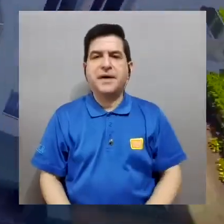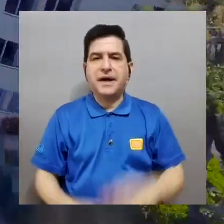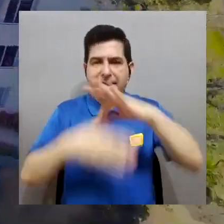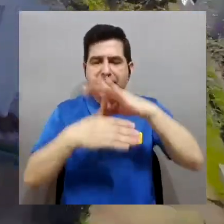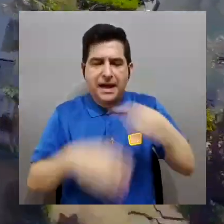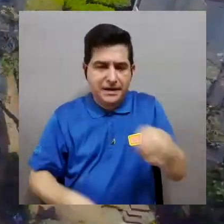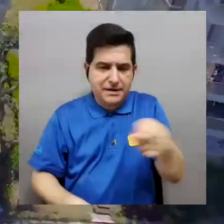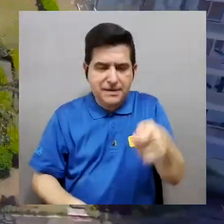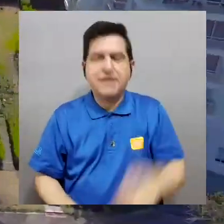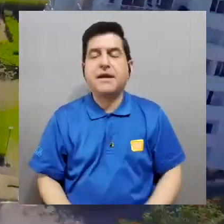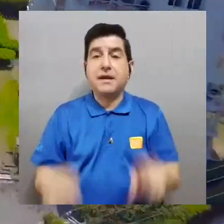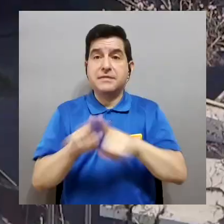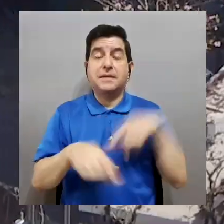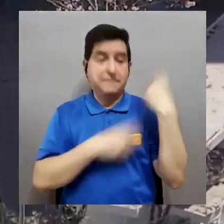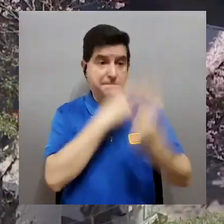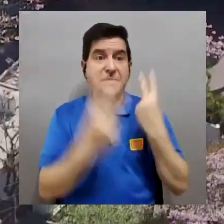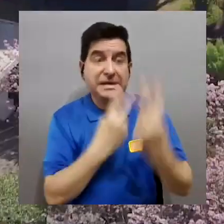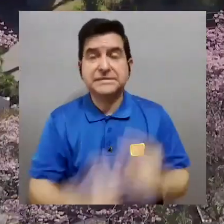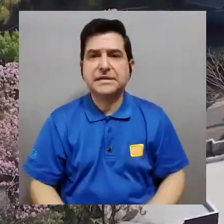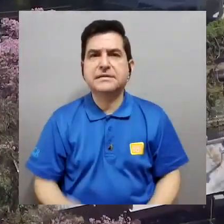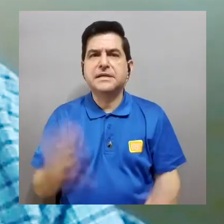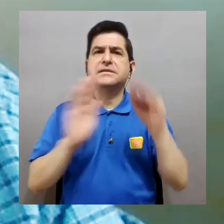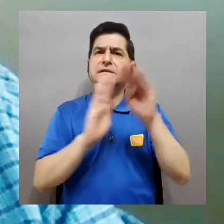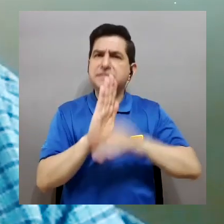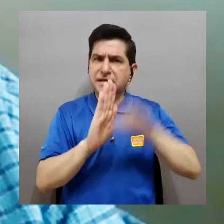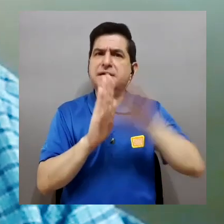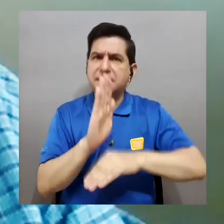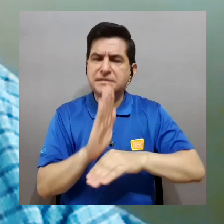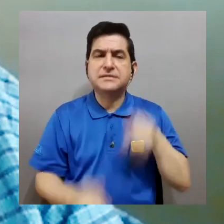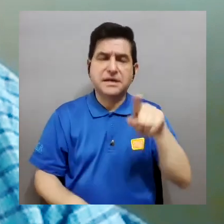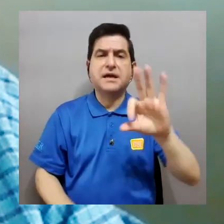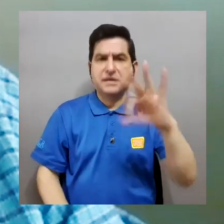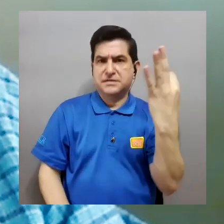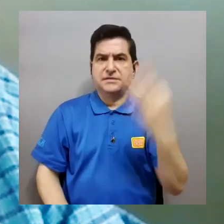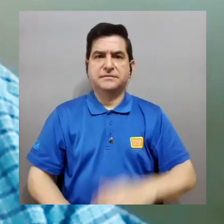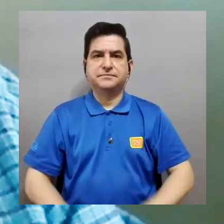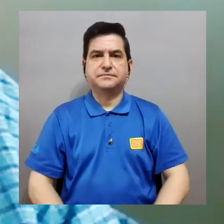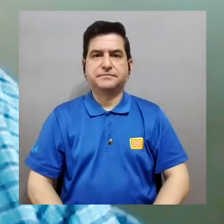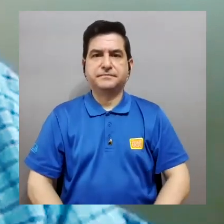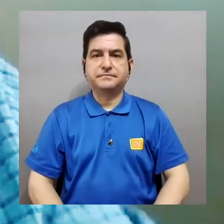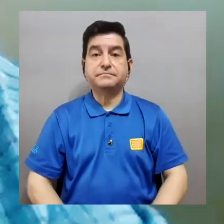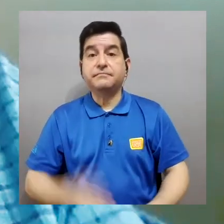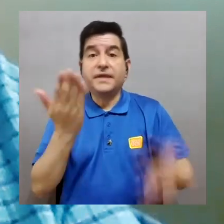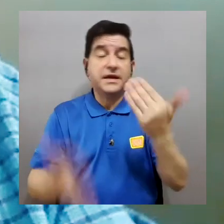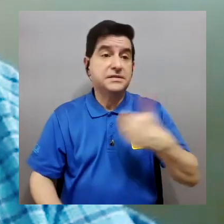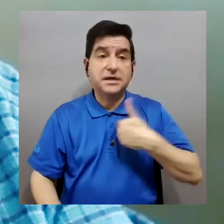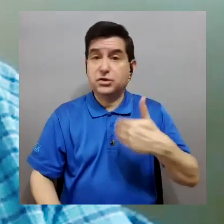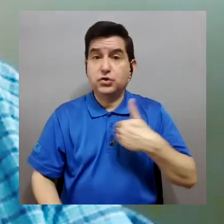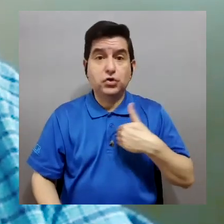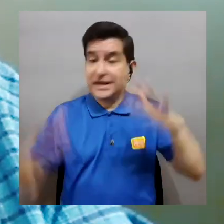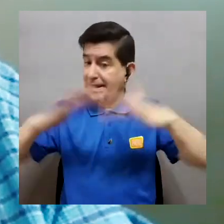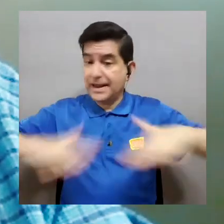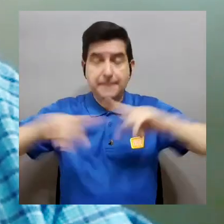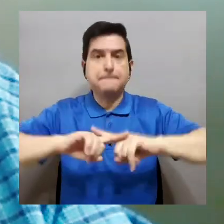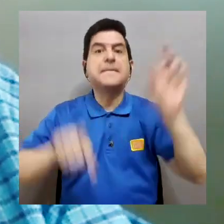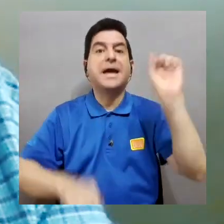de visitas, pueden ser tal vez un poco más económicas en ese sentido, ¿verdad? Que tal vez no se gane tanto